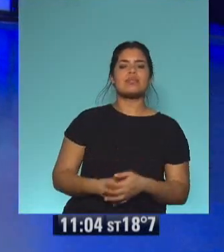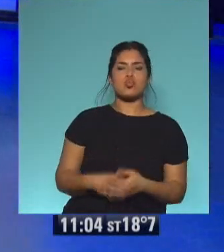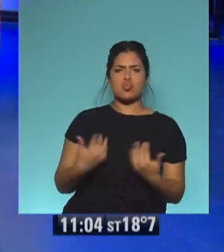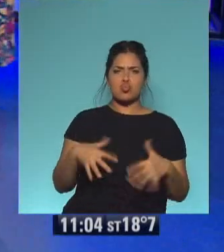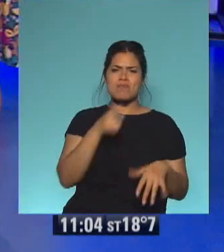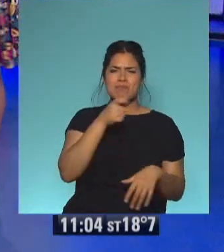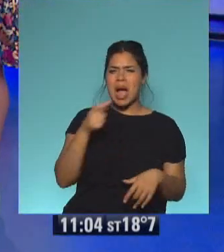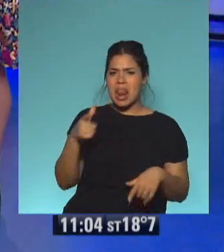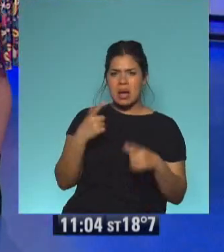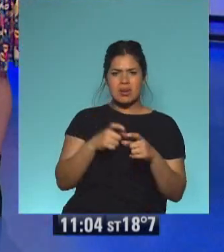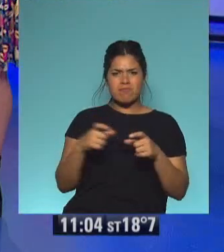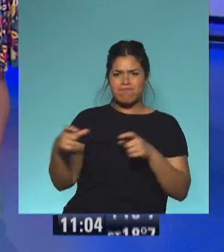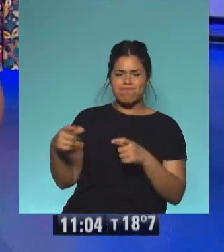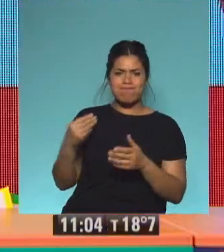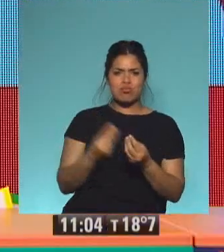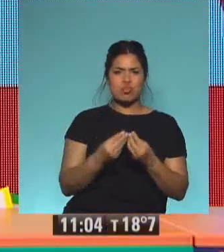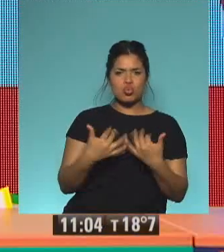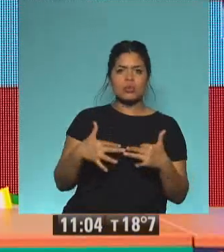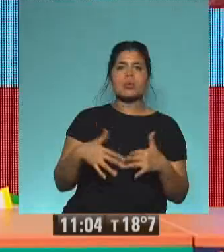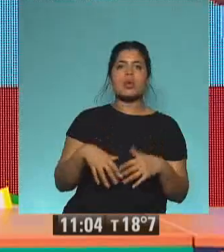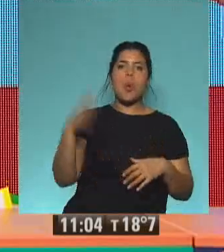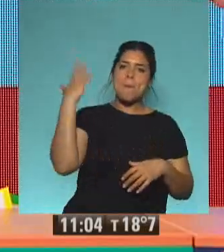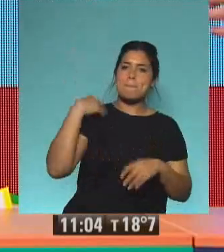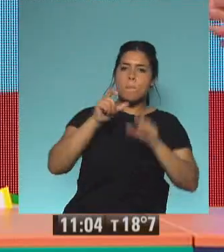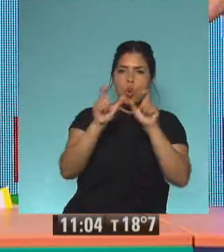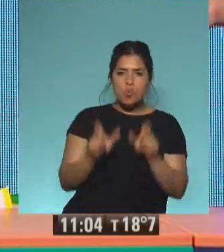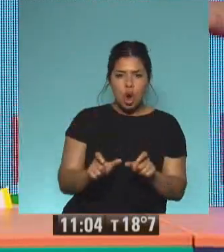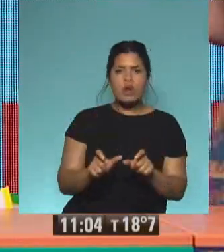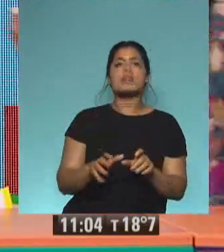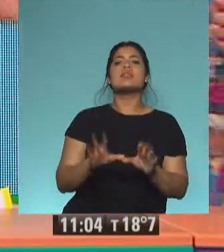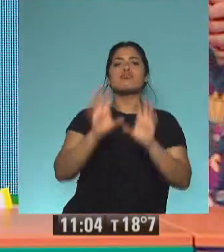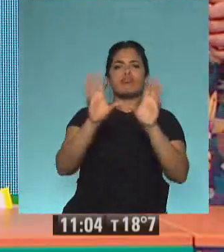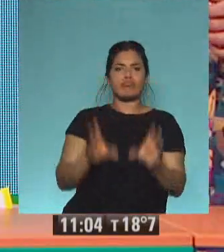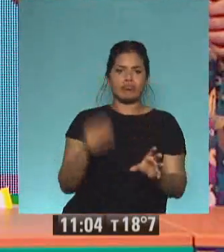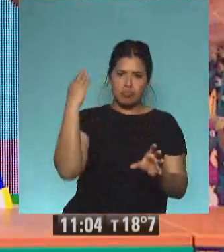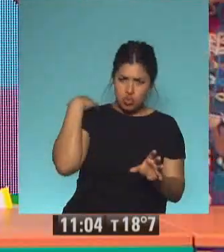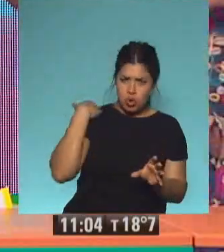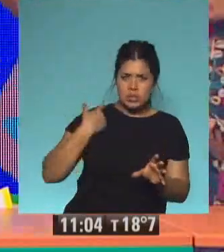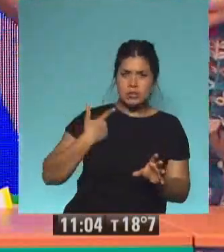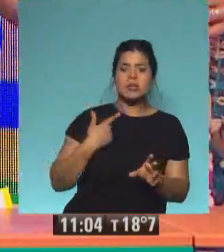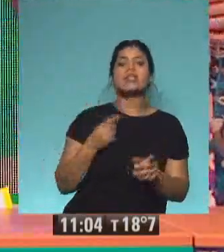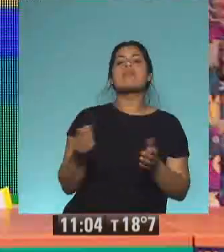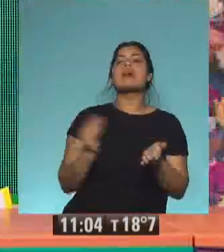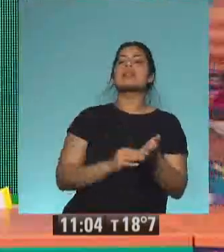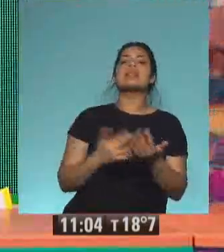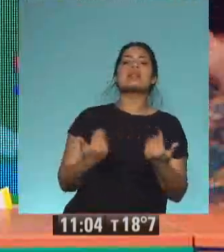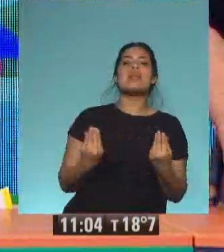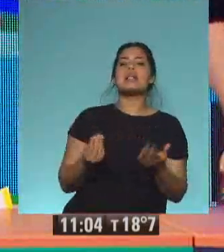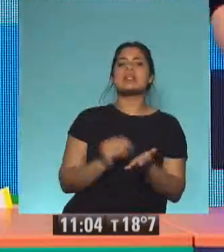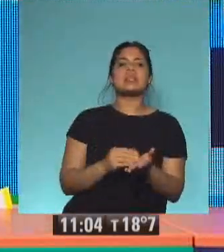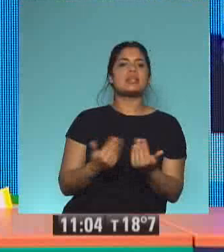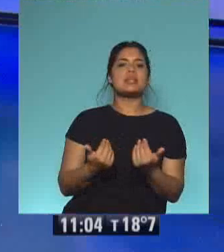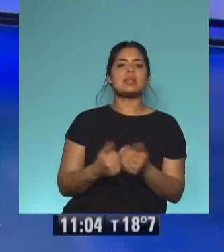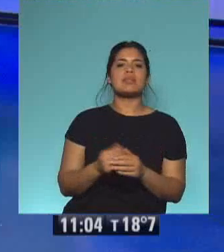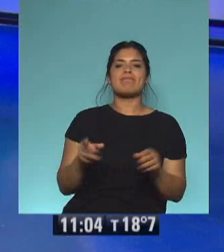Ay, no sí, me di cuenta. Pulmones, lo ponemos cerquita de cuál, porque nos servía para respirar el aire. De branquias. Pulmite extraño. No. Sí,